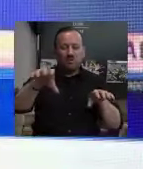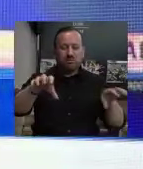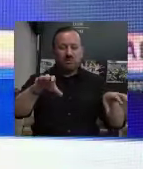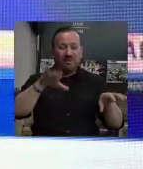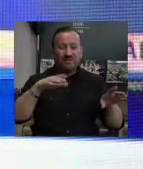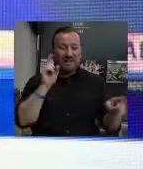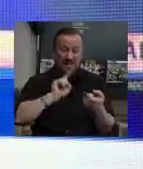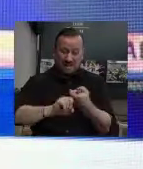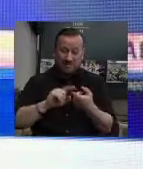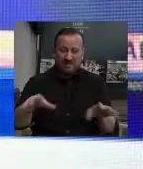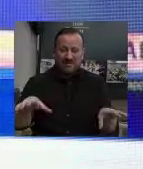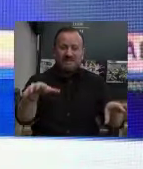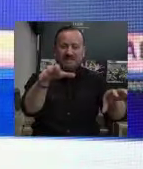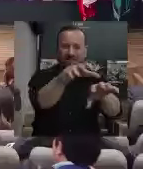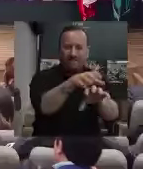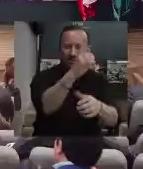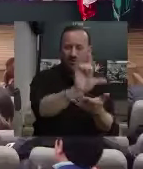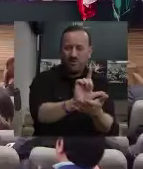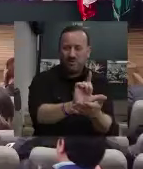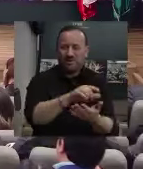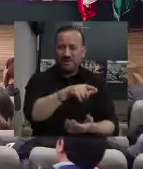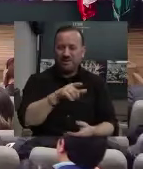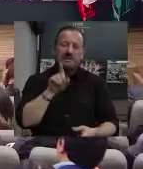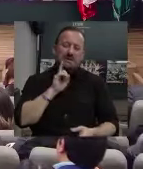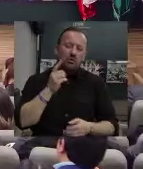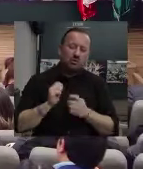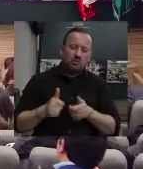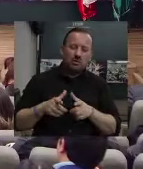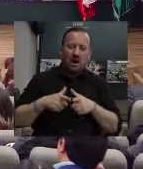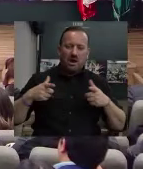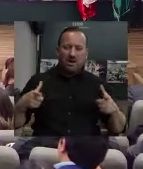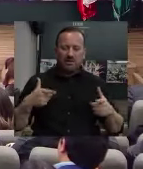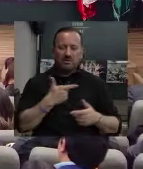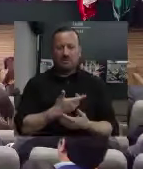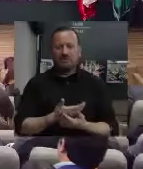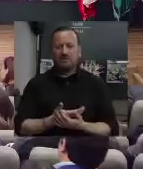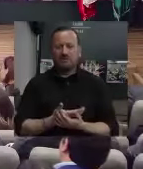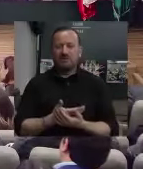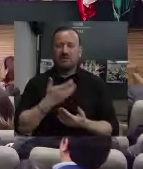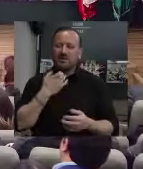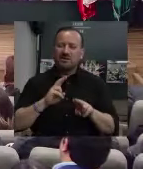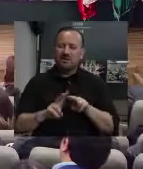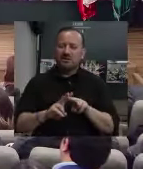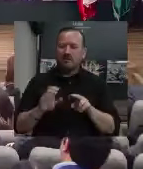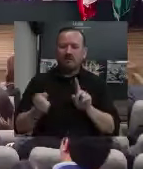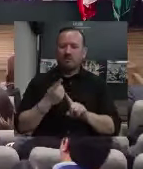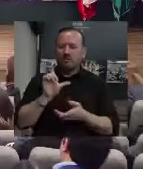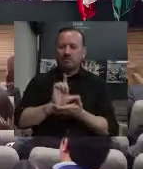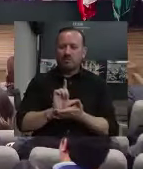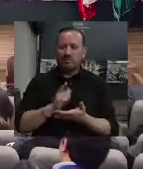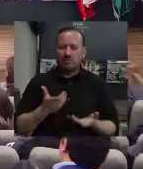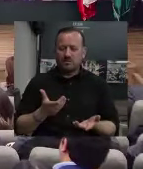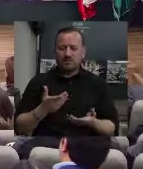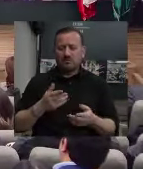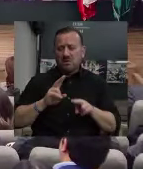gemelas cierto entonces acá había un desafío Y qué hicimos en primer lugar lo